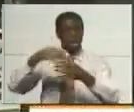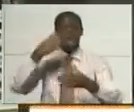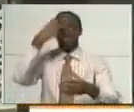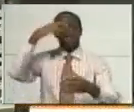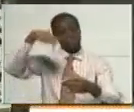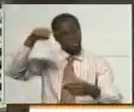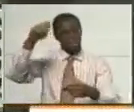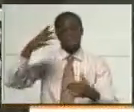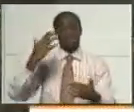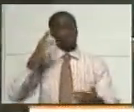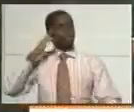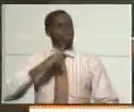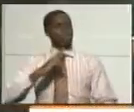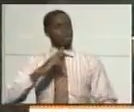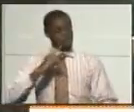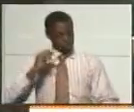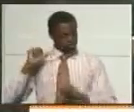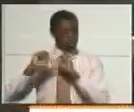ejército bolivariano.